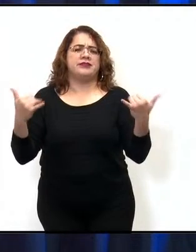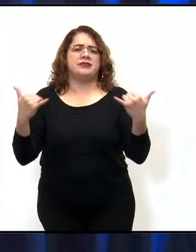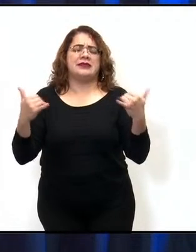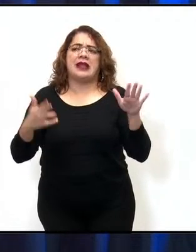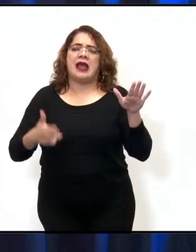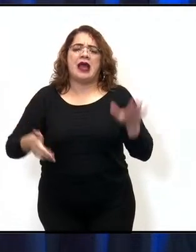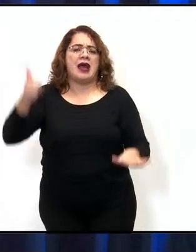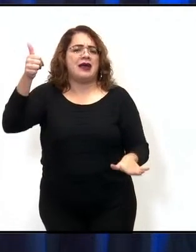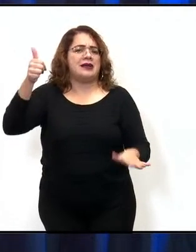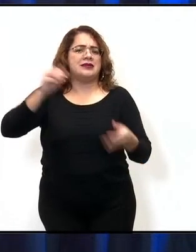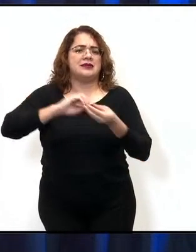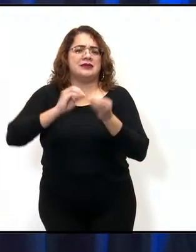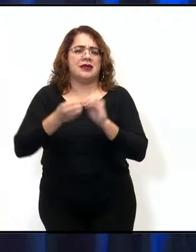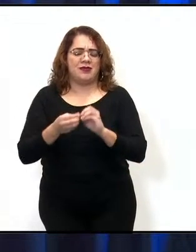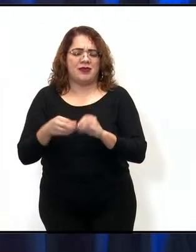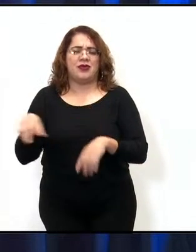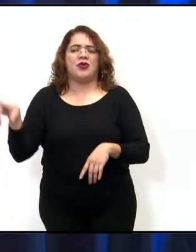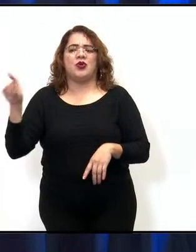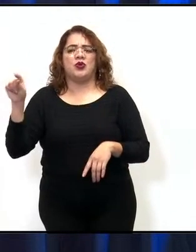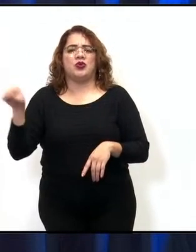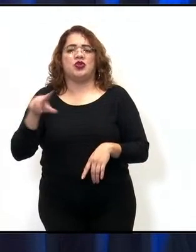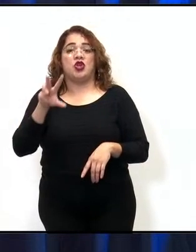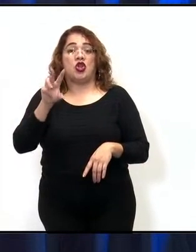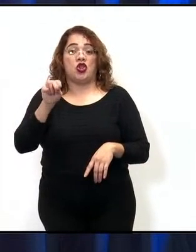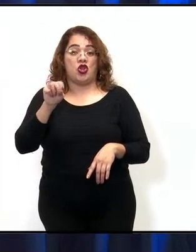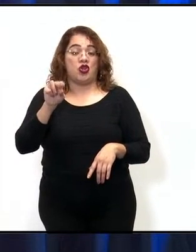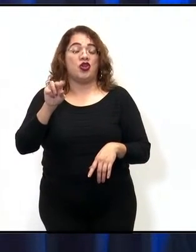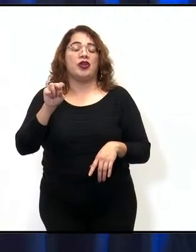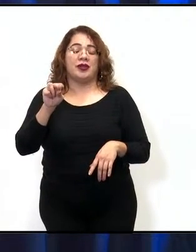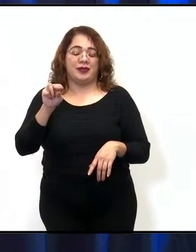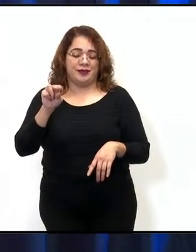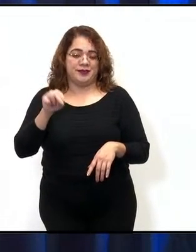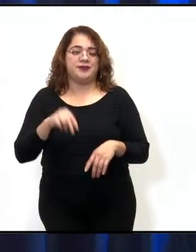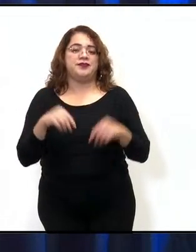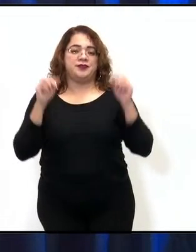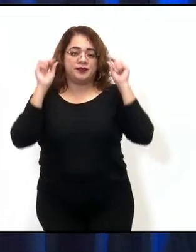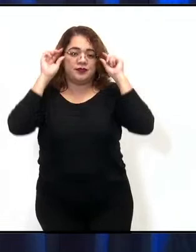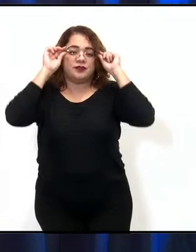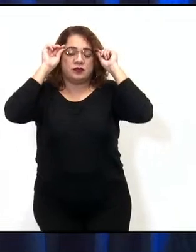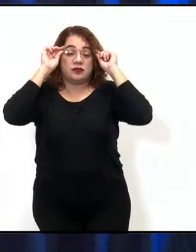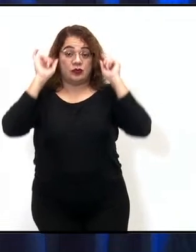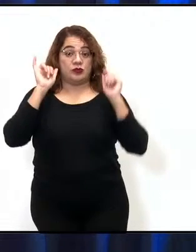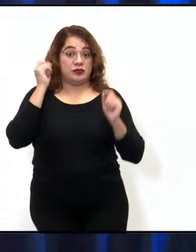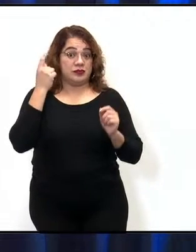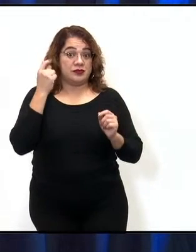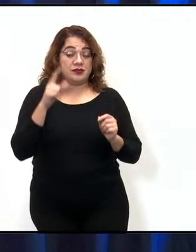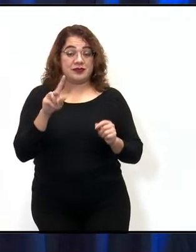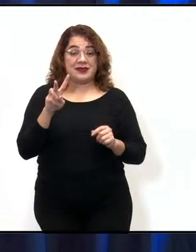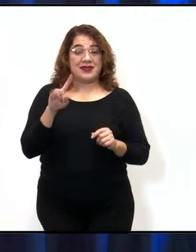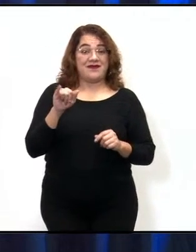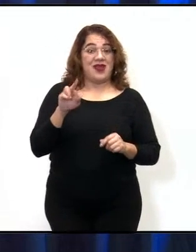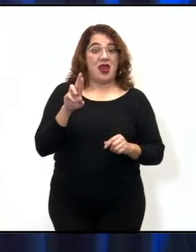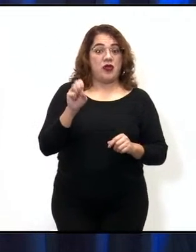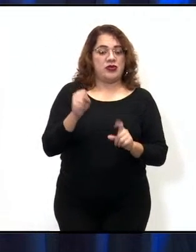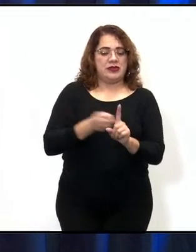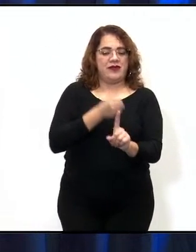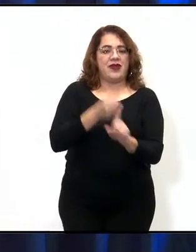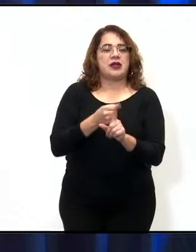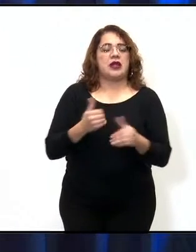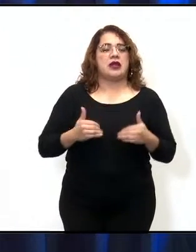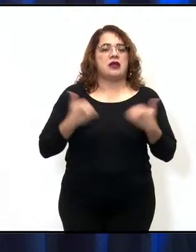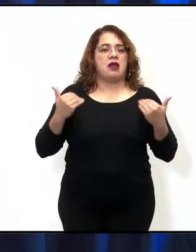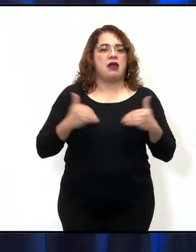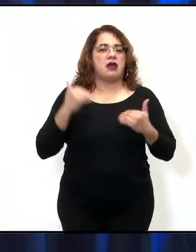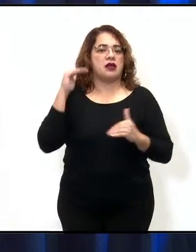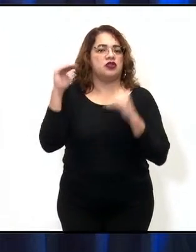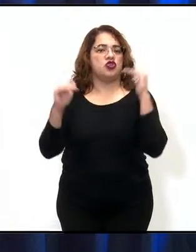momento, seguidos por los de 30 años. Esto ahora es un virus de adultos jóvenes, muchos los